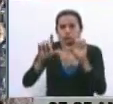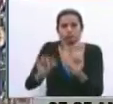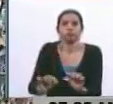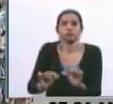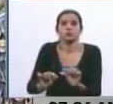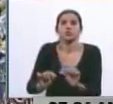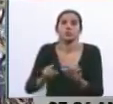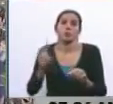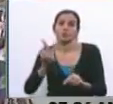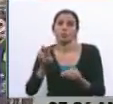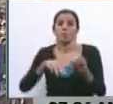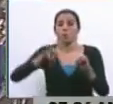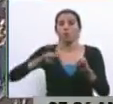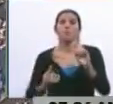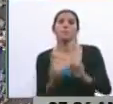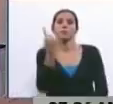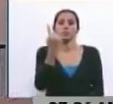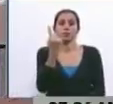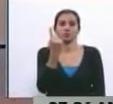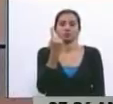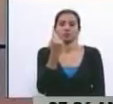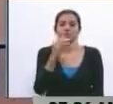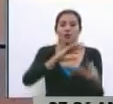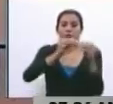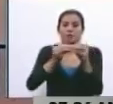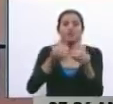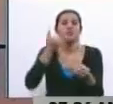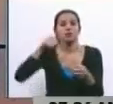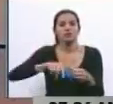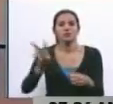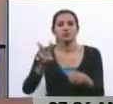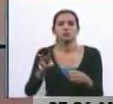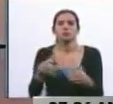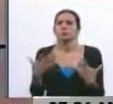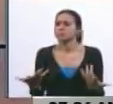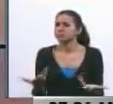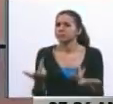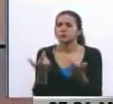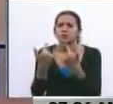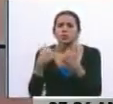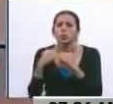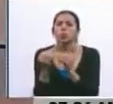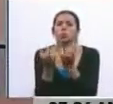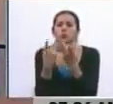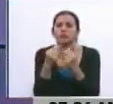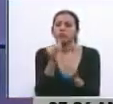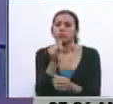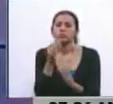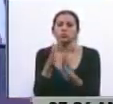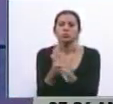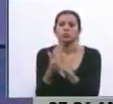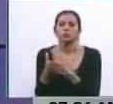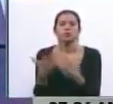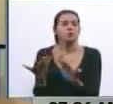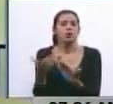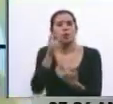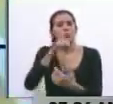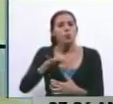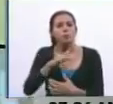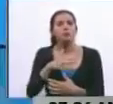del país. La primera operadora que también ensambla teléfonos en el país, y quisiéramos saber cuáles son esos datos, porque una de la conmoción del pueblo